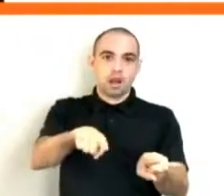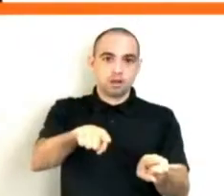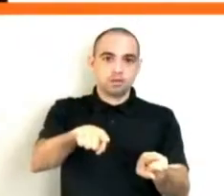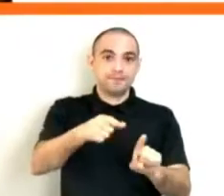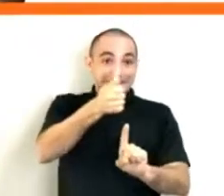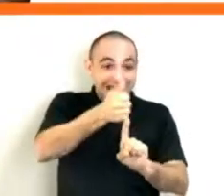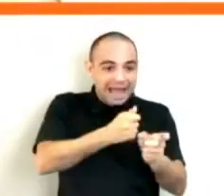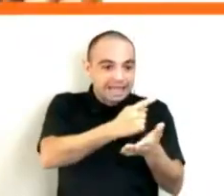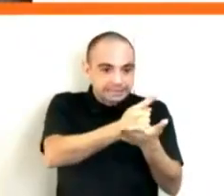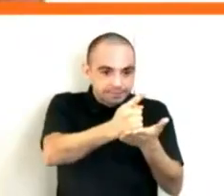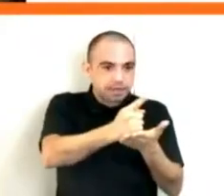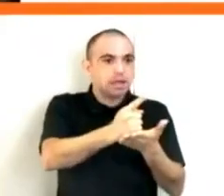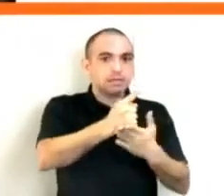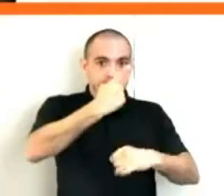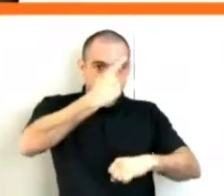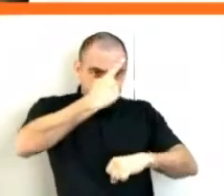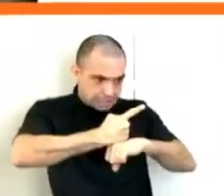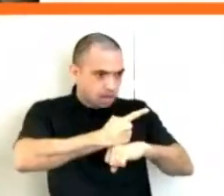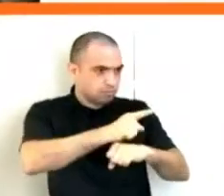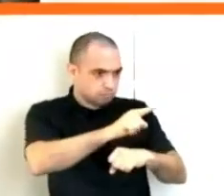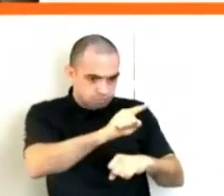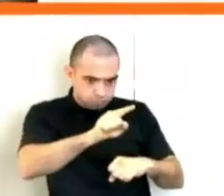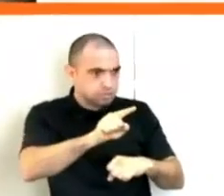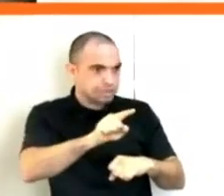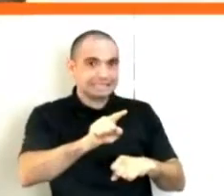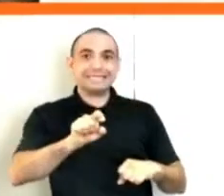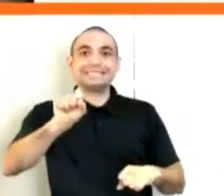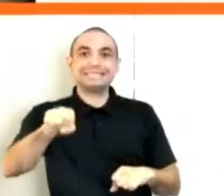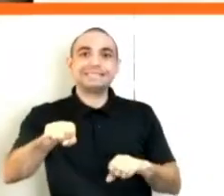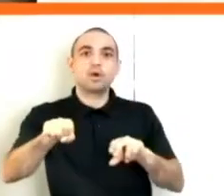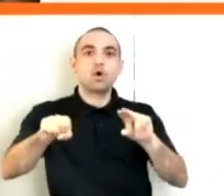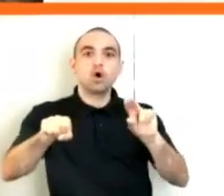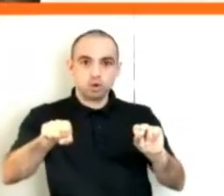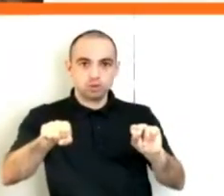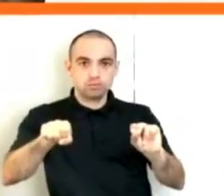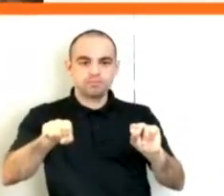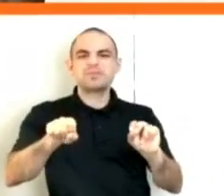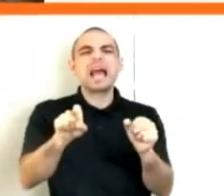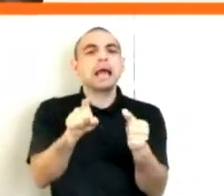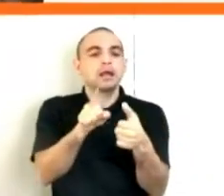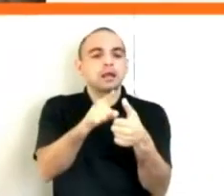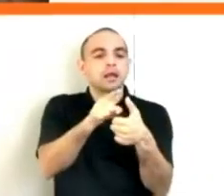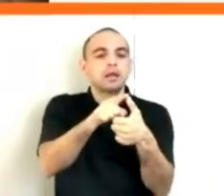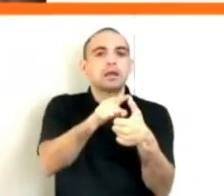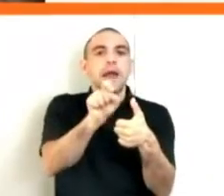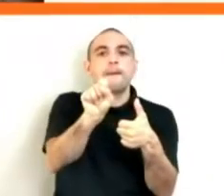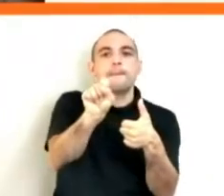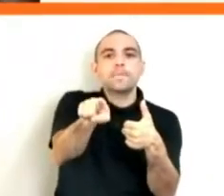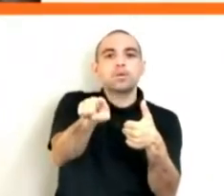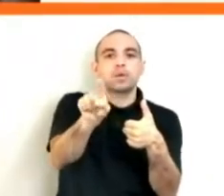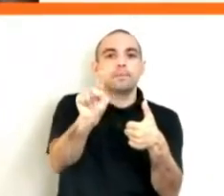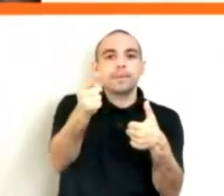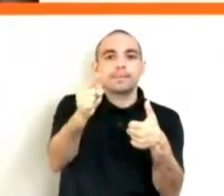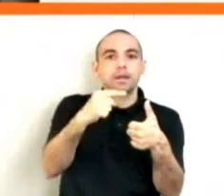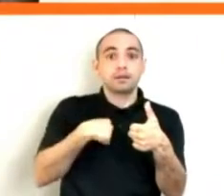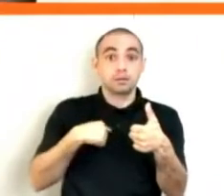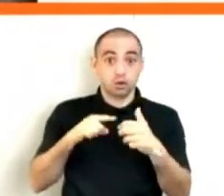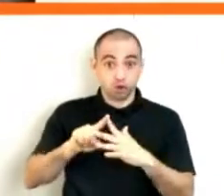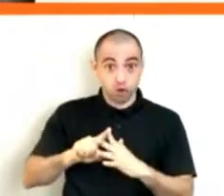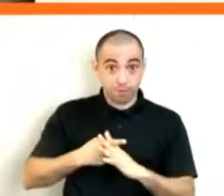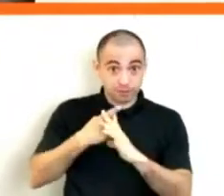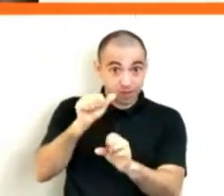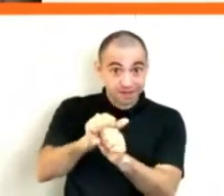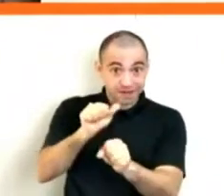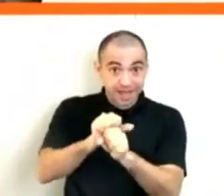que le aparece con fecha, con un sí o con un no. ¿Cuál es la primera pregunta que le va a aparecer? ¿Comenzó a trabajar durante